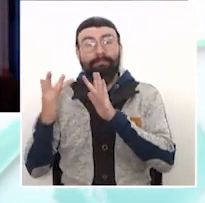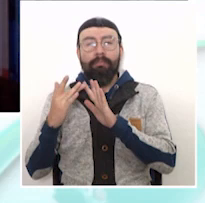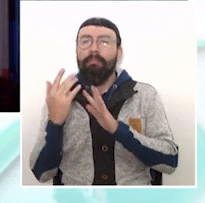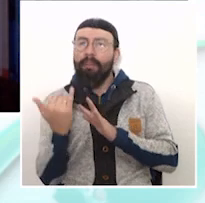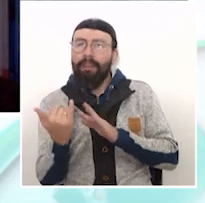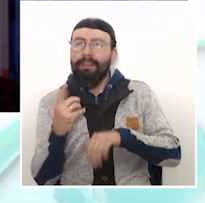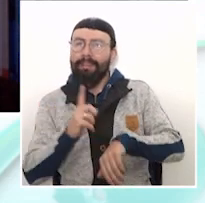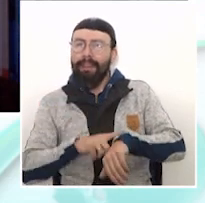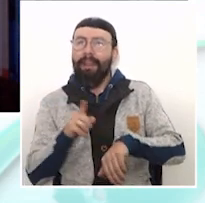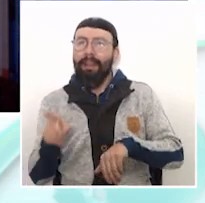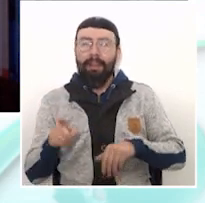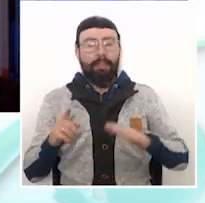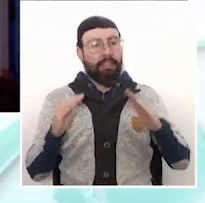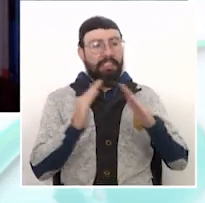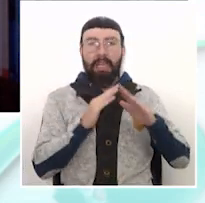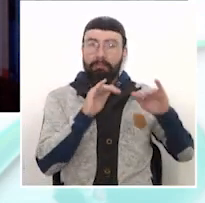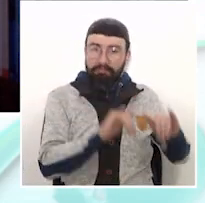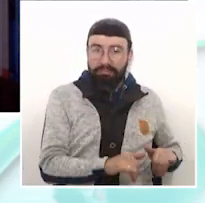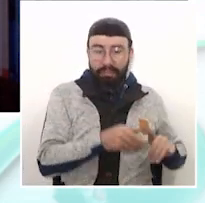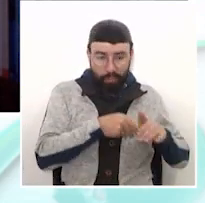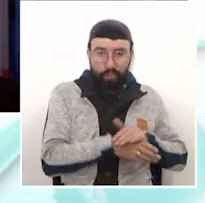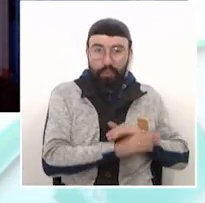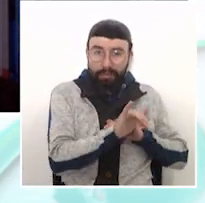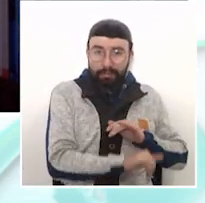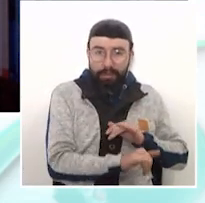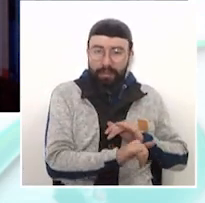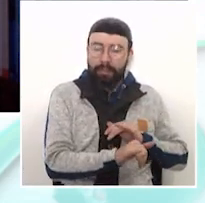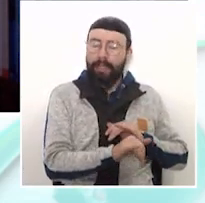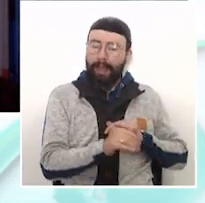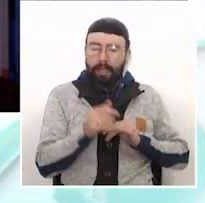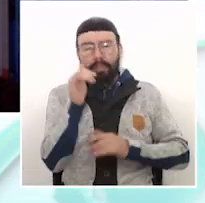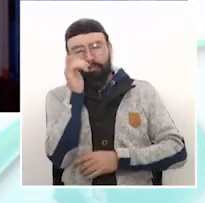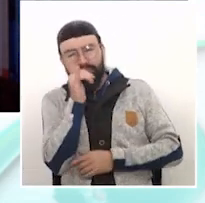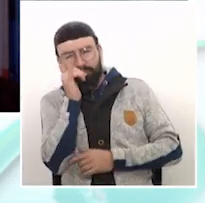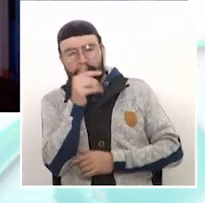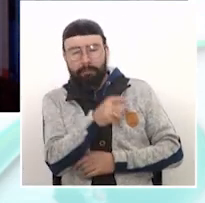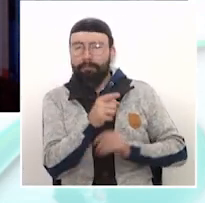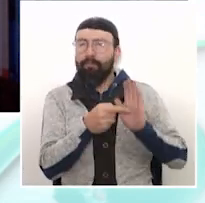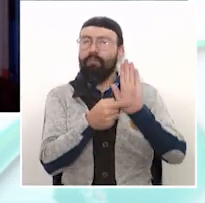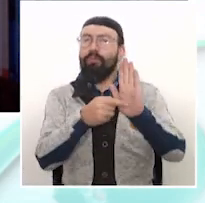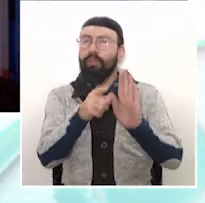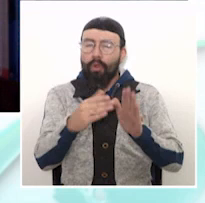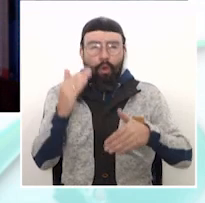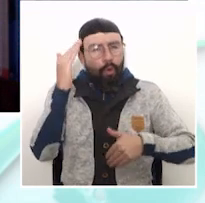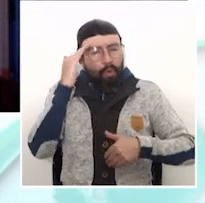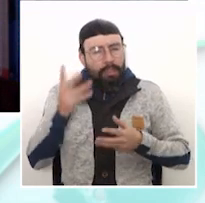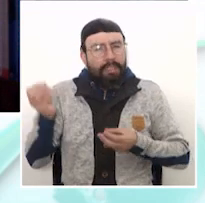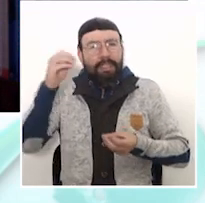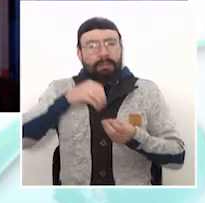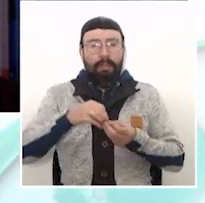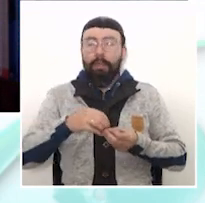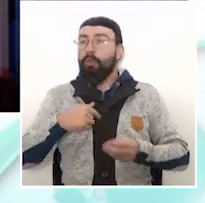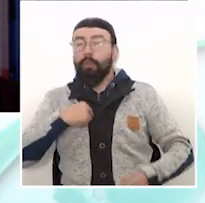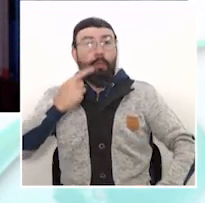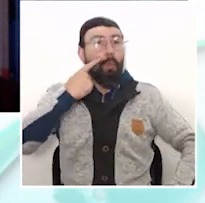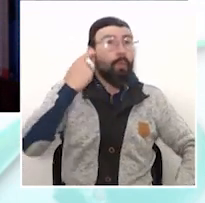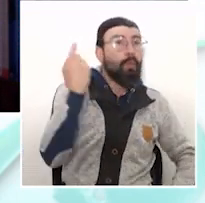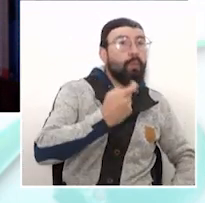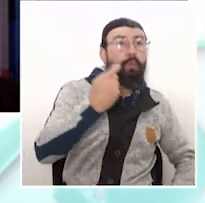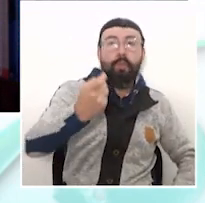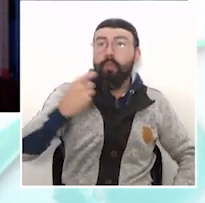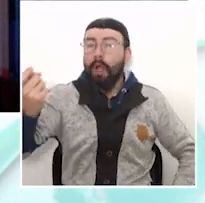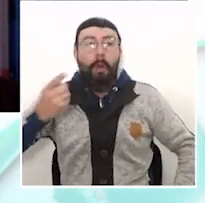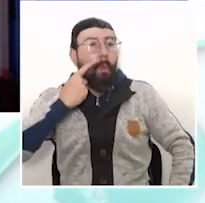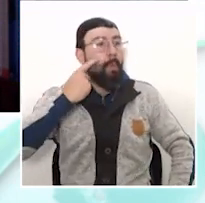de cuarentena para que precisamente generáramos más conciencia acerca de que no podemos ir afuera en búsqueda de